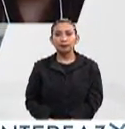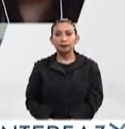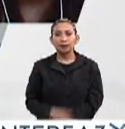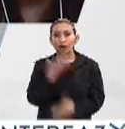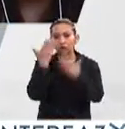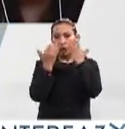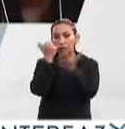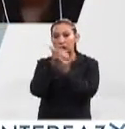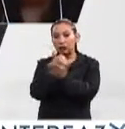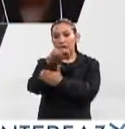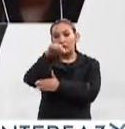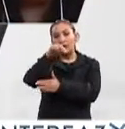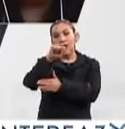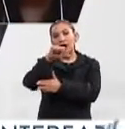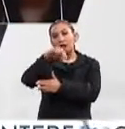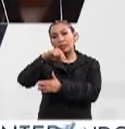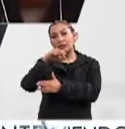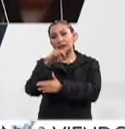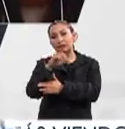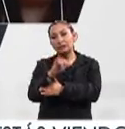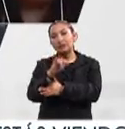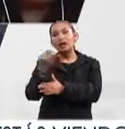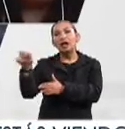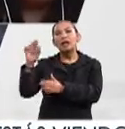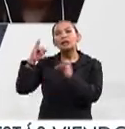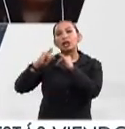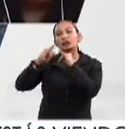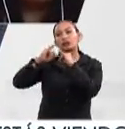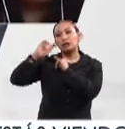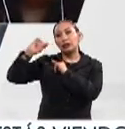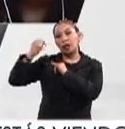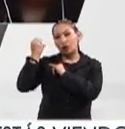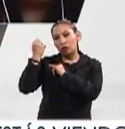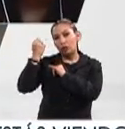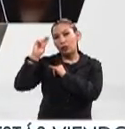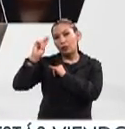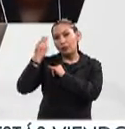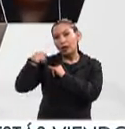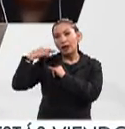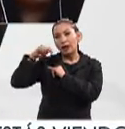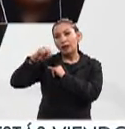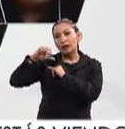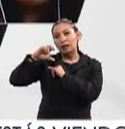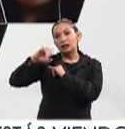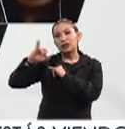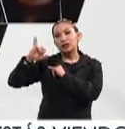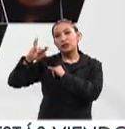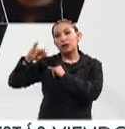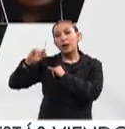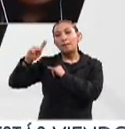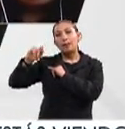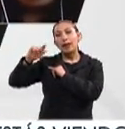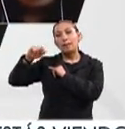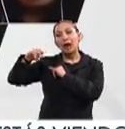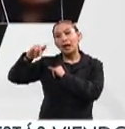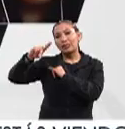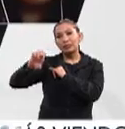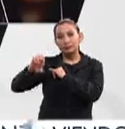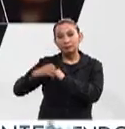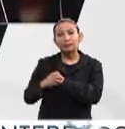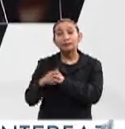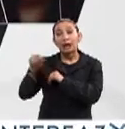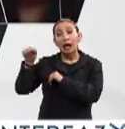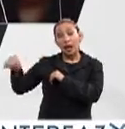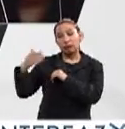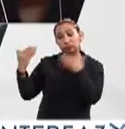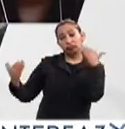Estudié en una ciudad que se llama Nancy, en un instituto universitario tecnológico que se llama Nancy Charlemagne.